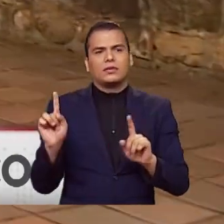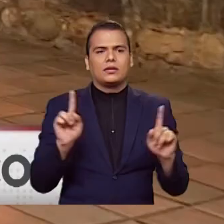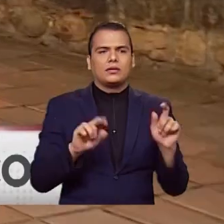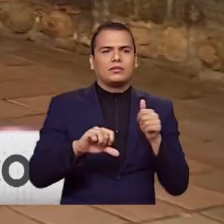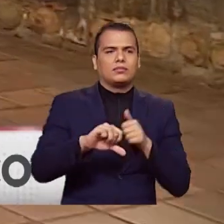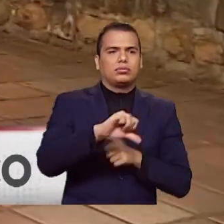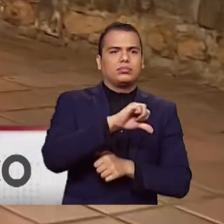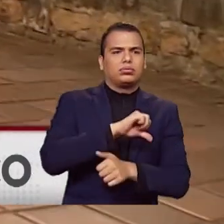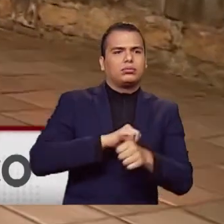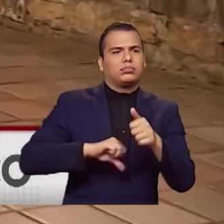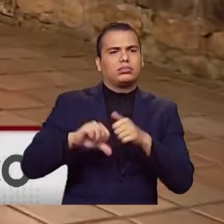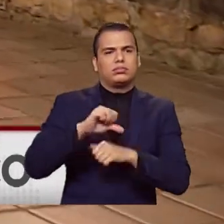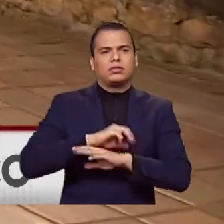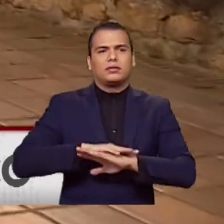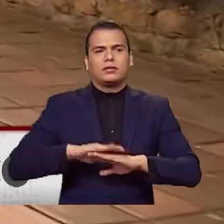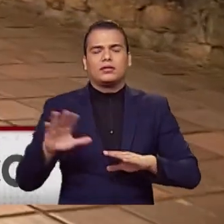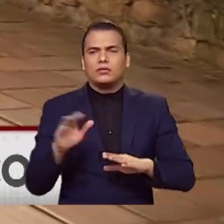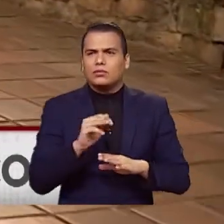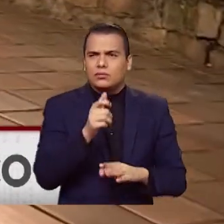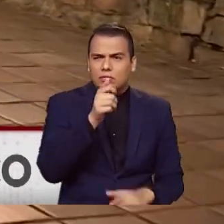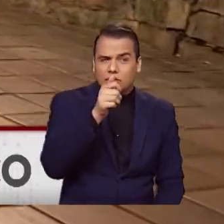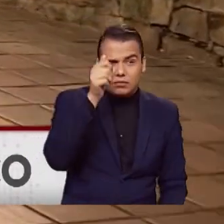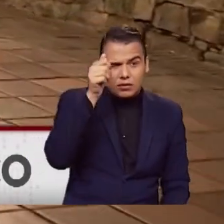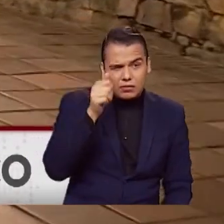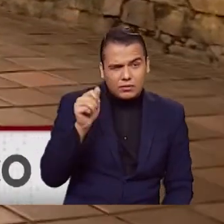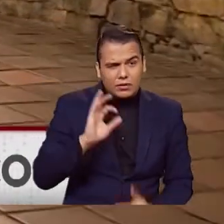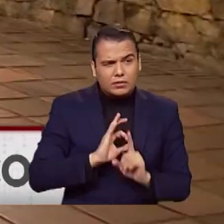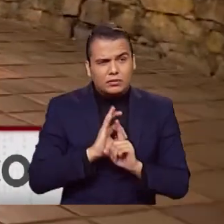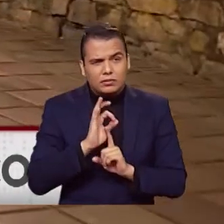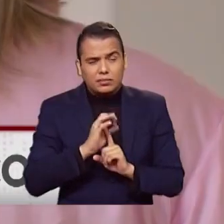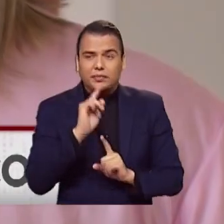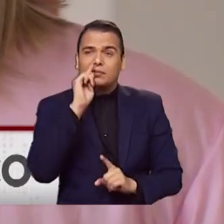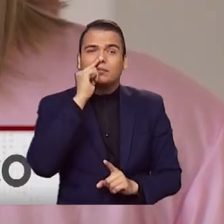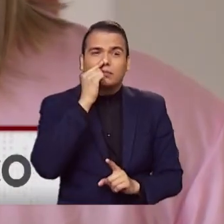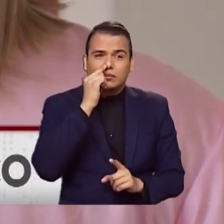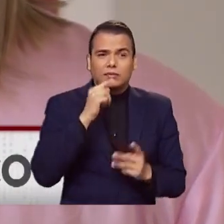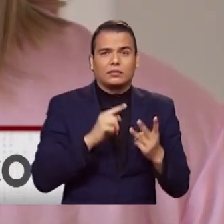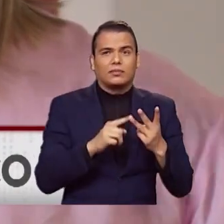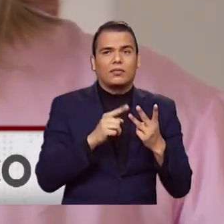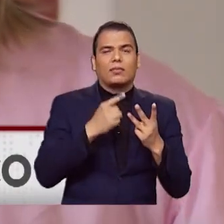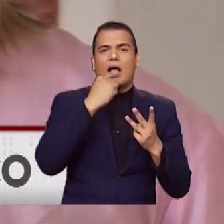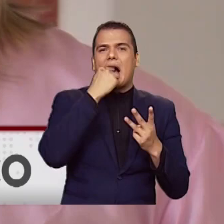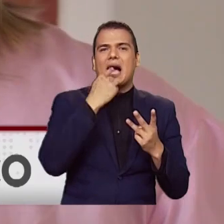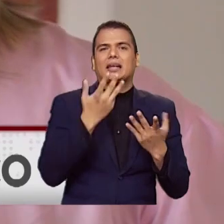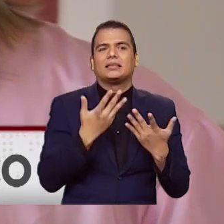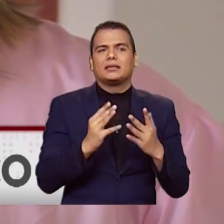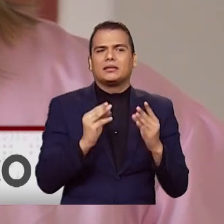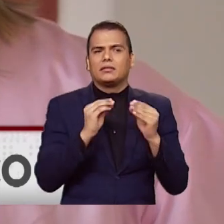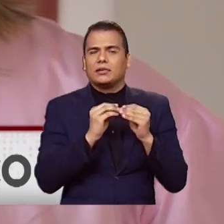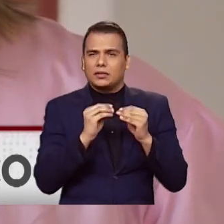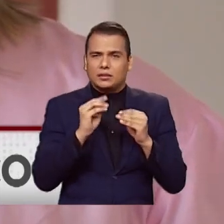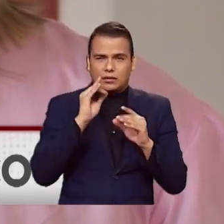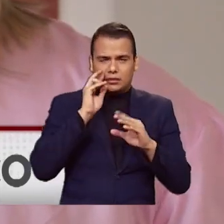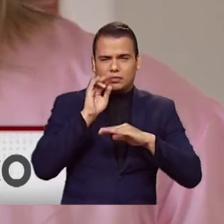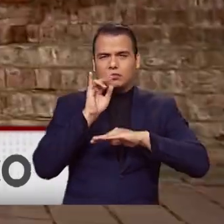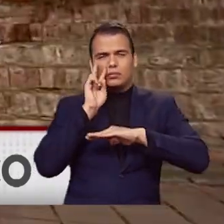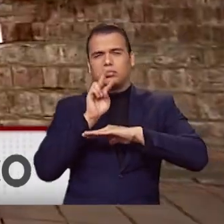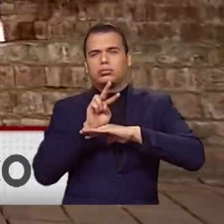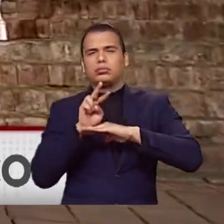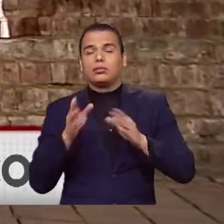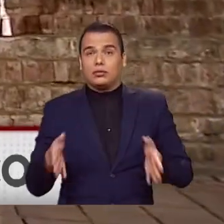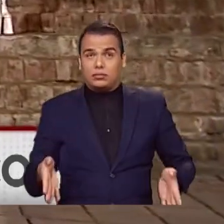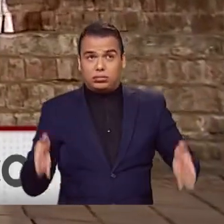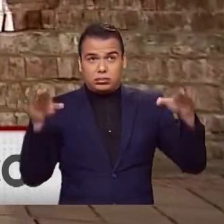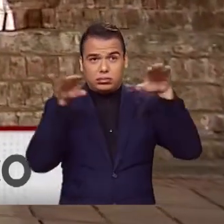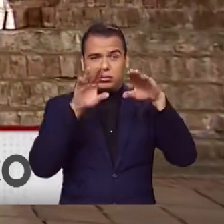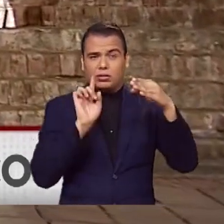los diseñadores, tomar temperatura, gusto, olfato, saturación, además por unas cámaras de desinfección.